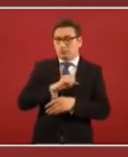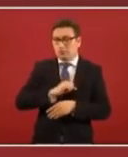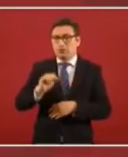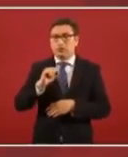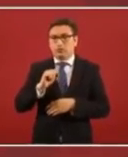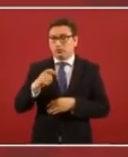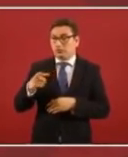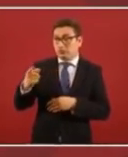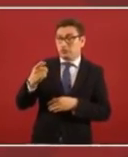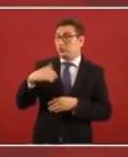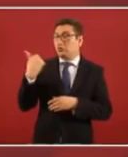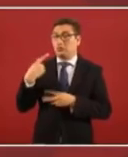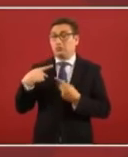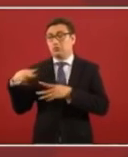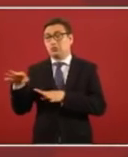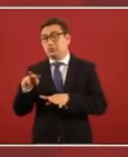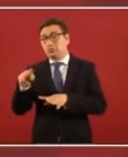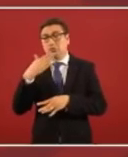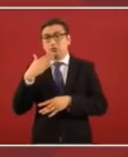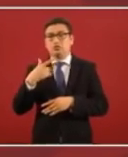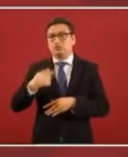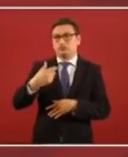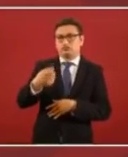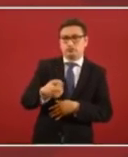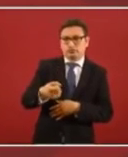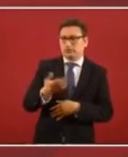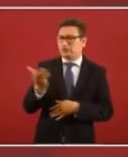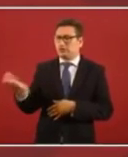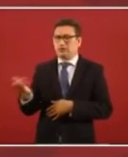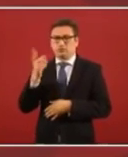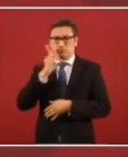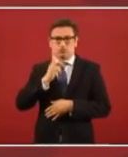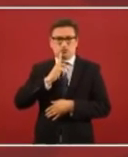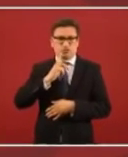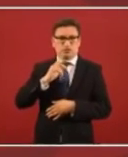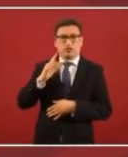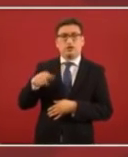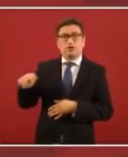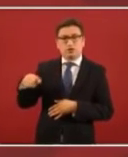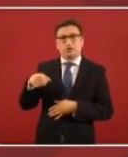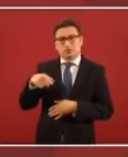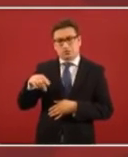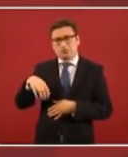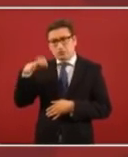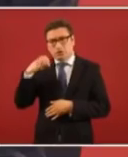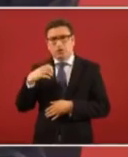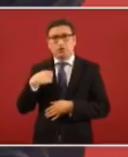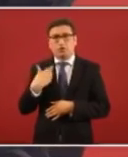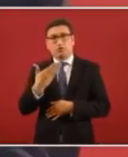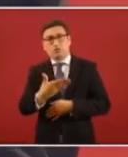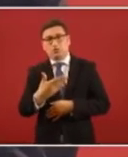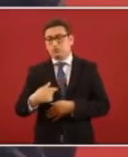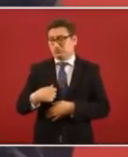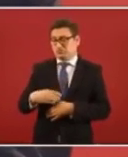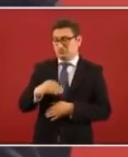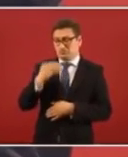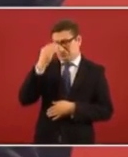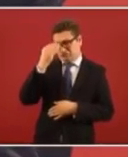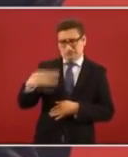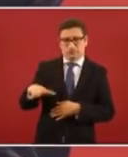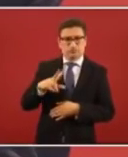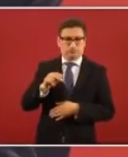la voy a dar a una señora? ¿Cómo le voy a dejar la mano tendida? Se me hace